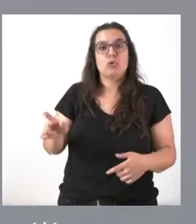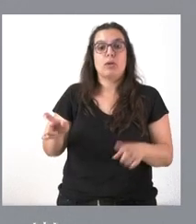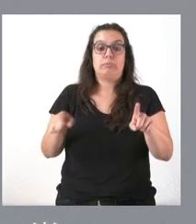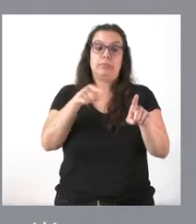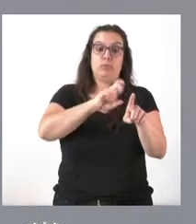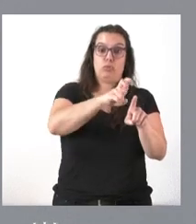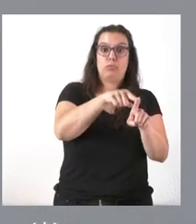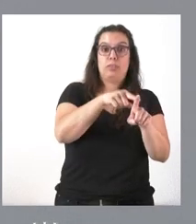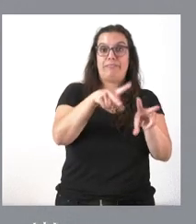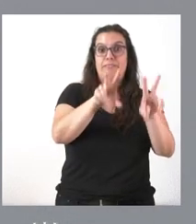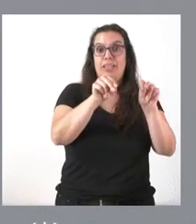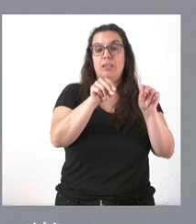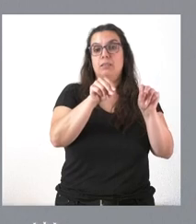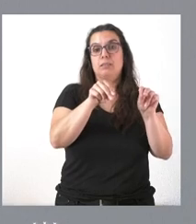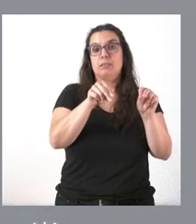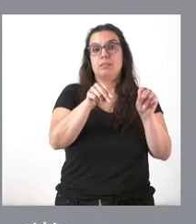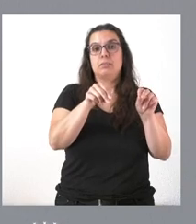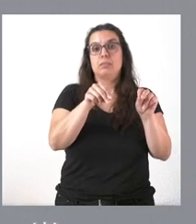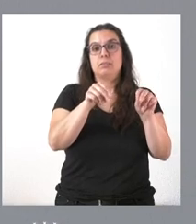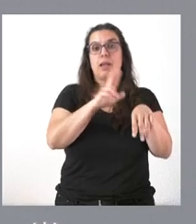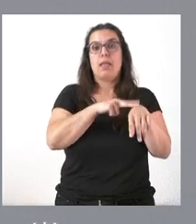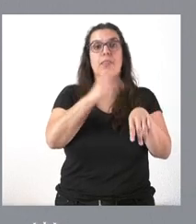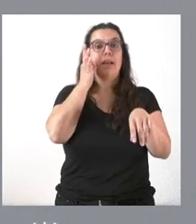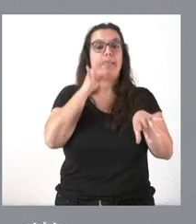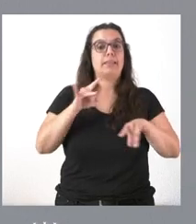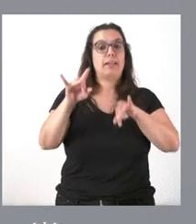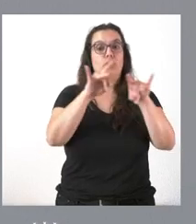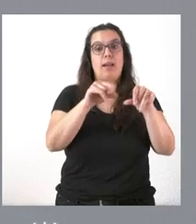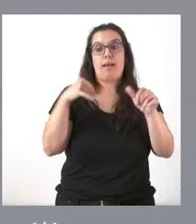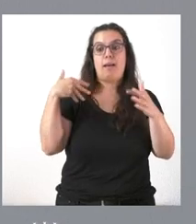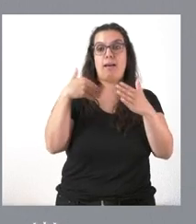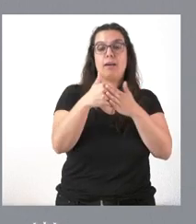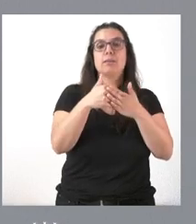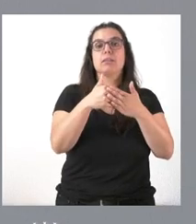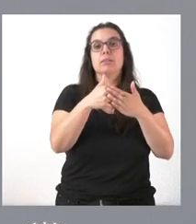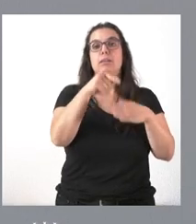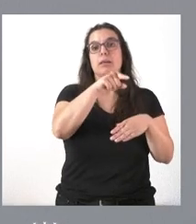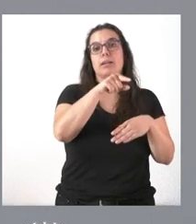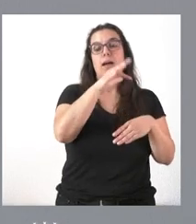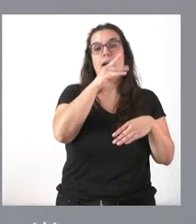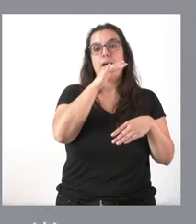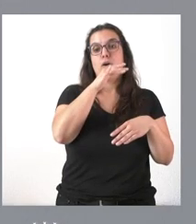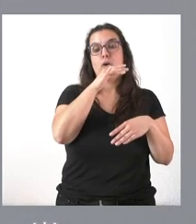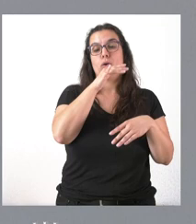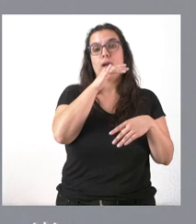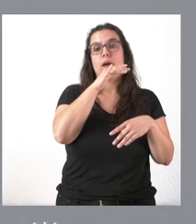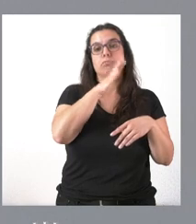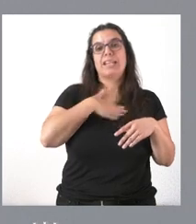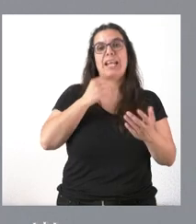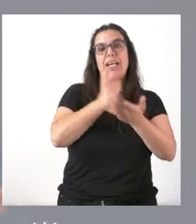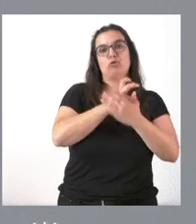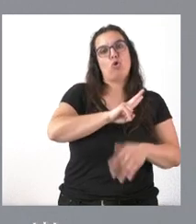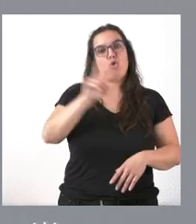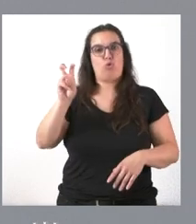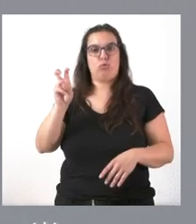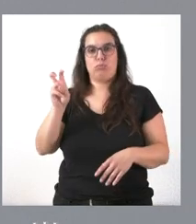su responsabilidad anterior como delegada territorial de la junta de Castilla y león pues ha optado por tener el reto de ocupar otra responsabilidades